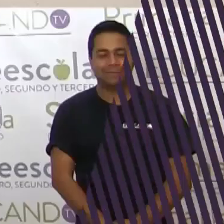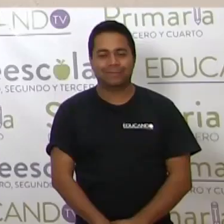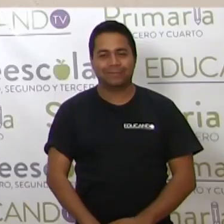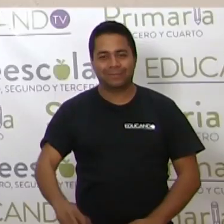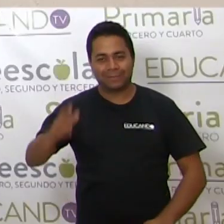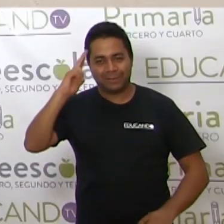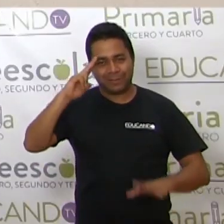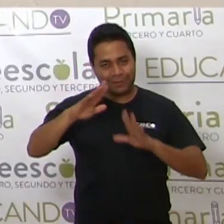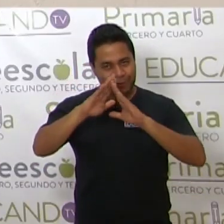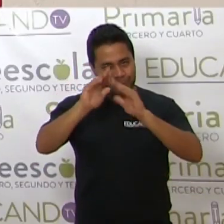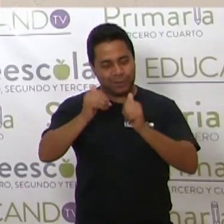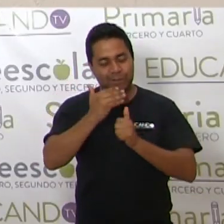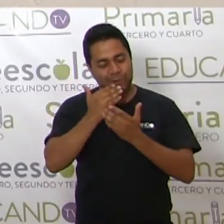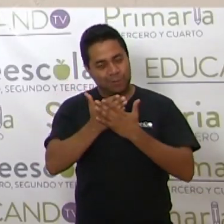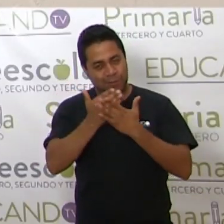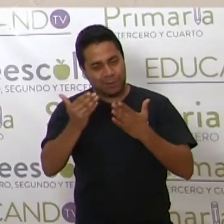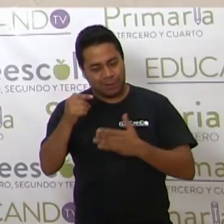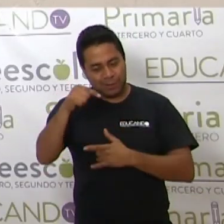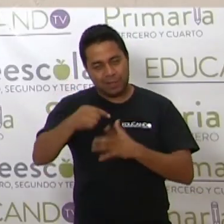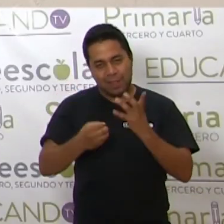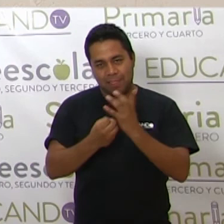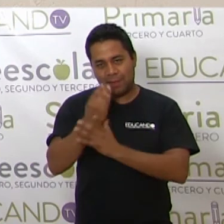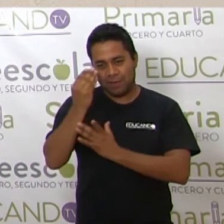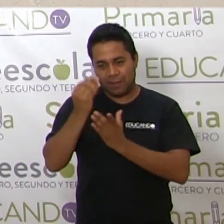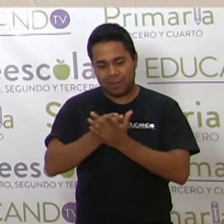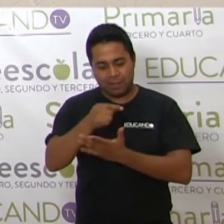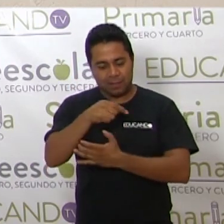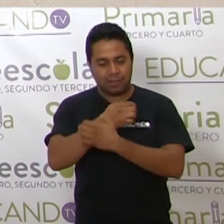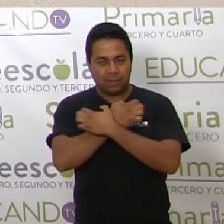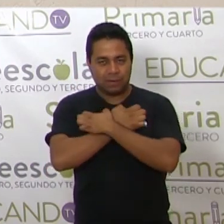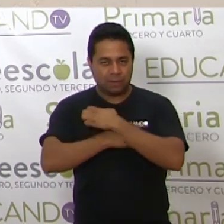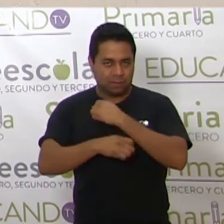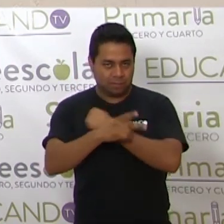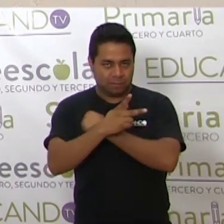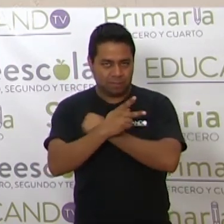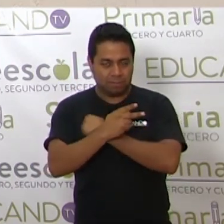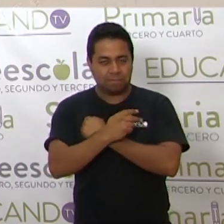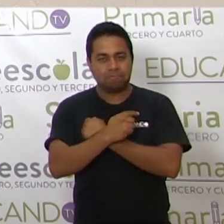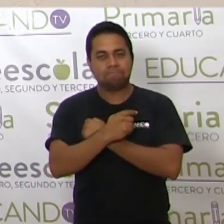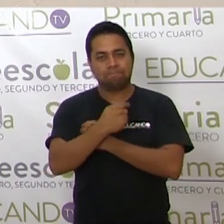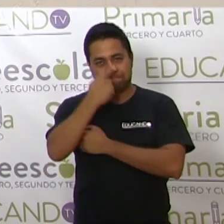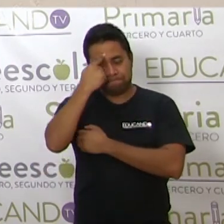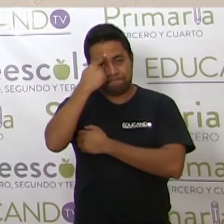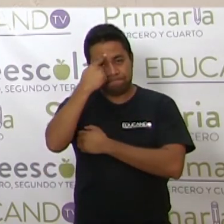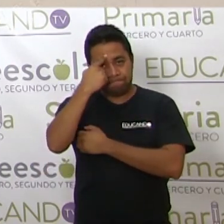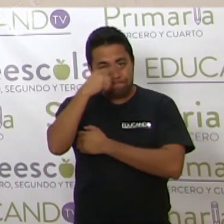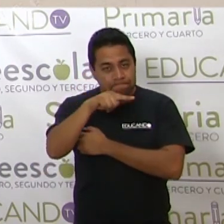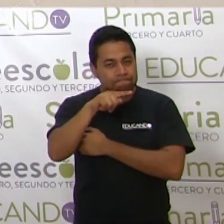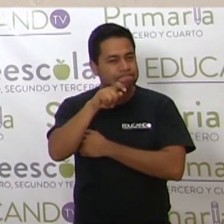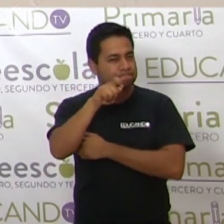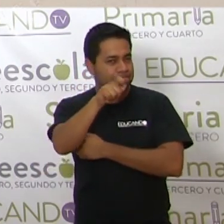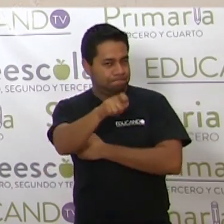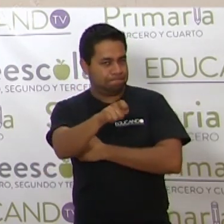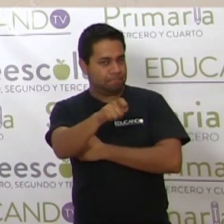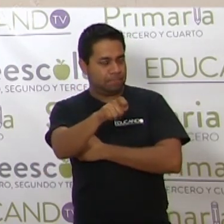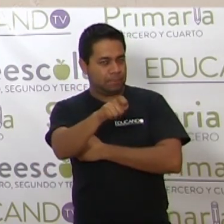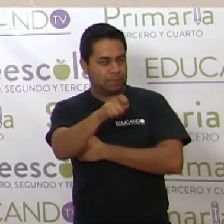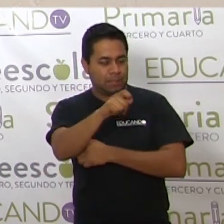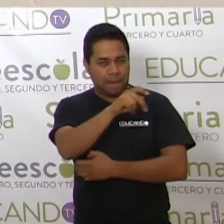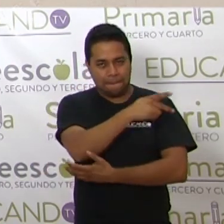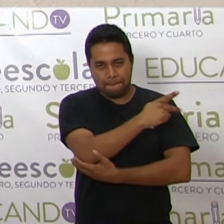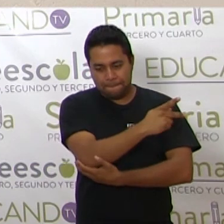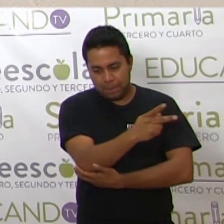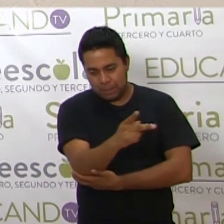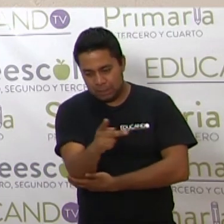cómo están bienvenidos a una nueva sesión más aquí en educando tb en el área de preescolar